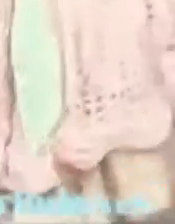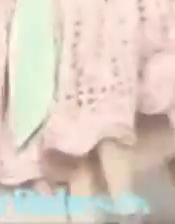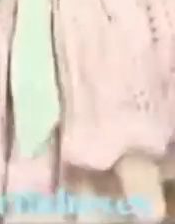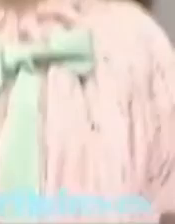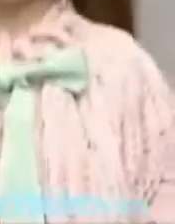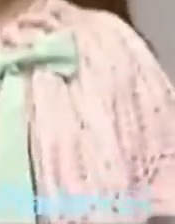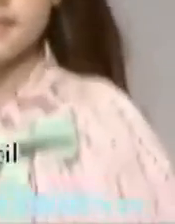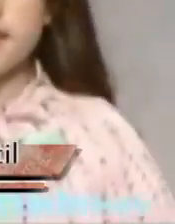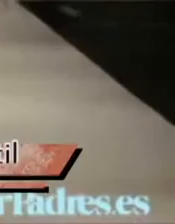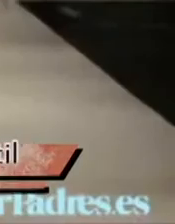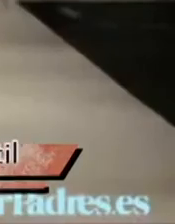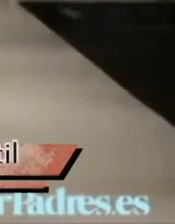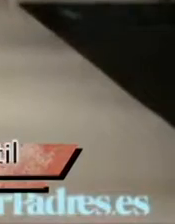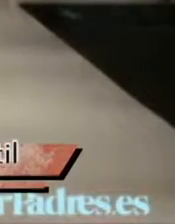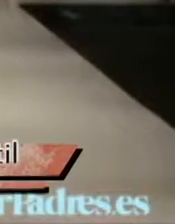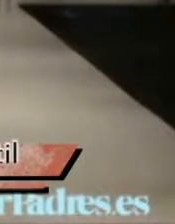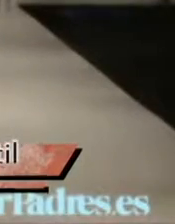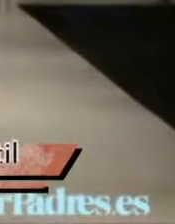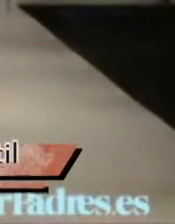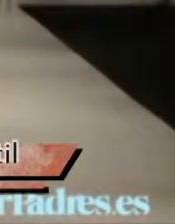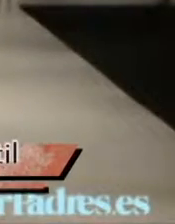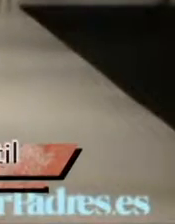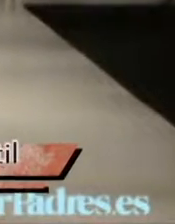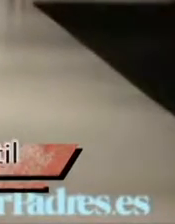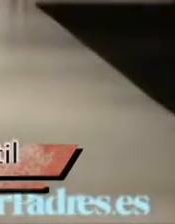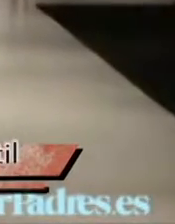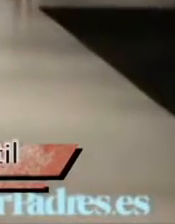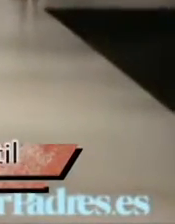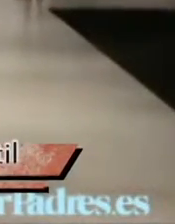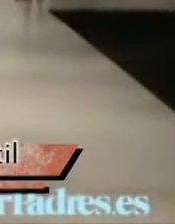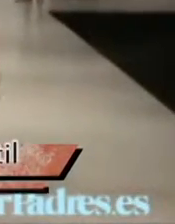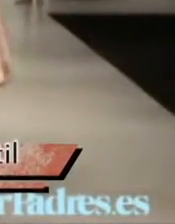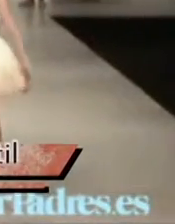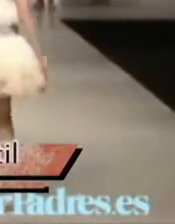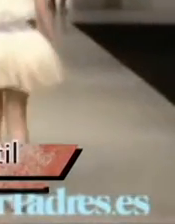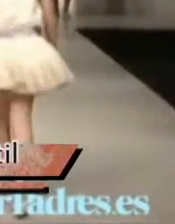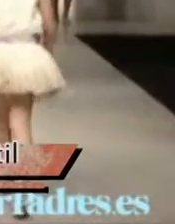esperar a que el niño cuente con la edad adecuada para vestir con ciertos tonos o colores.